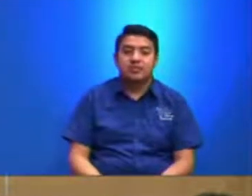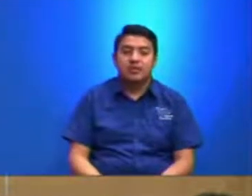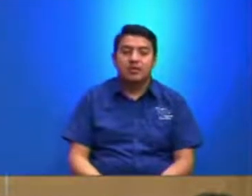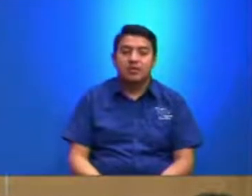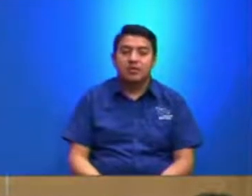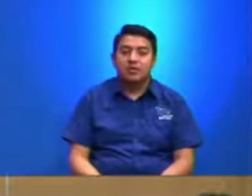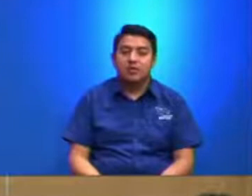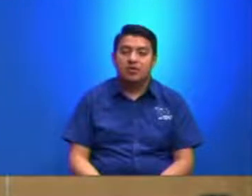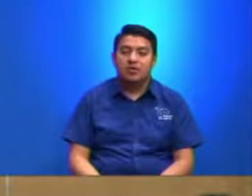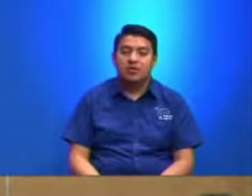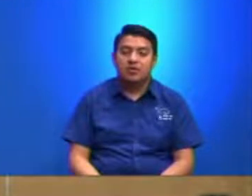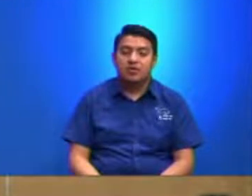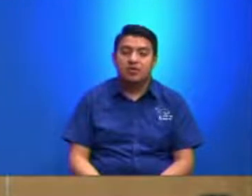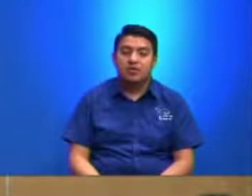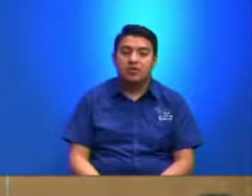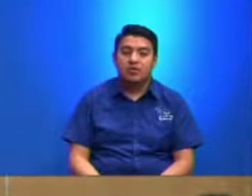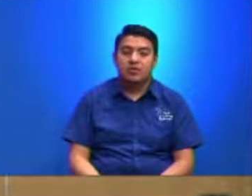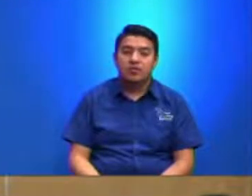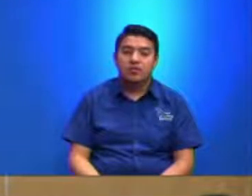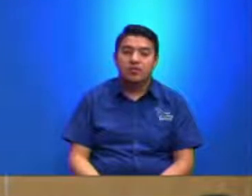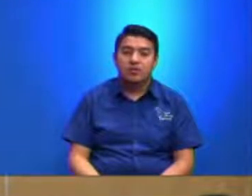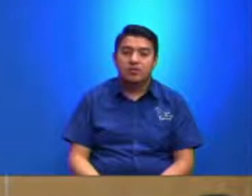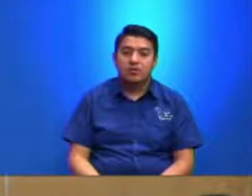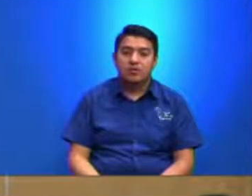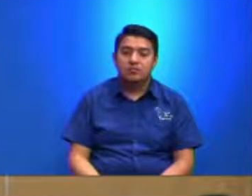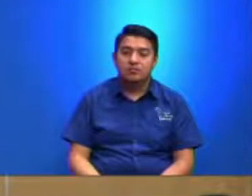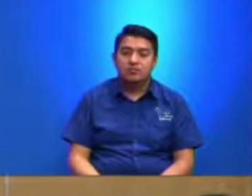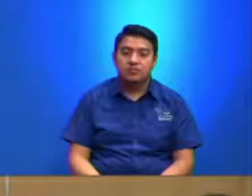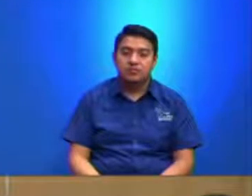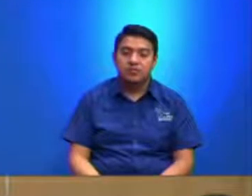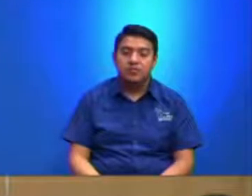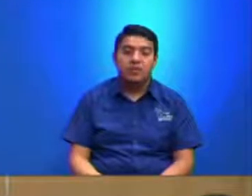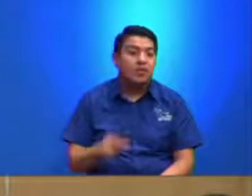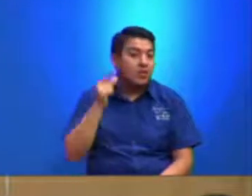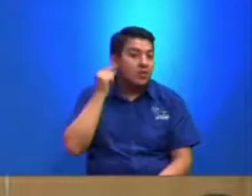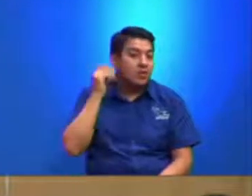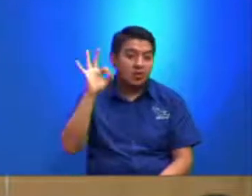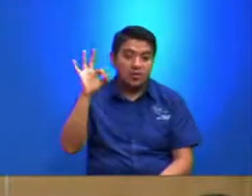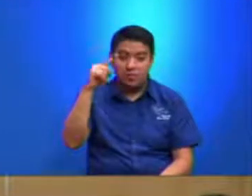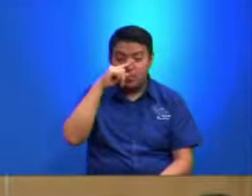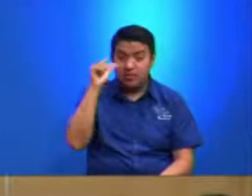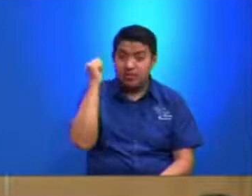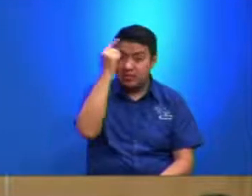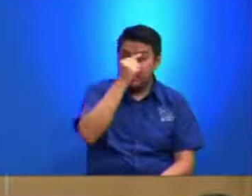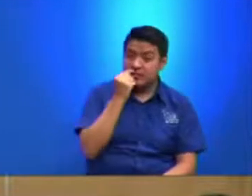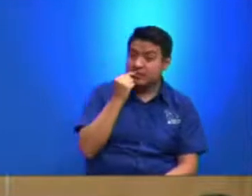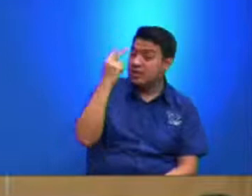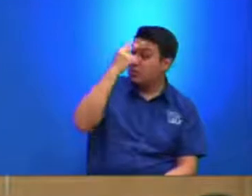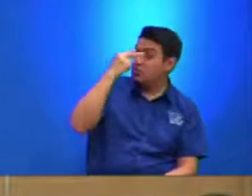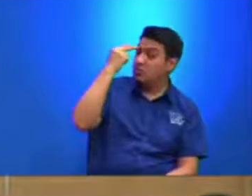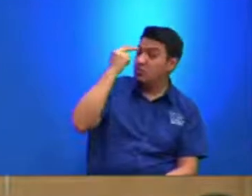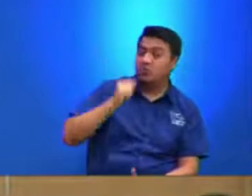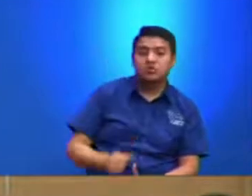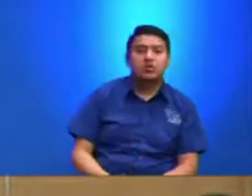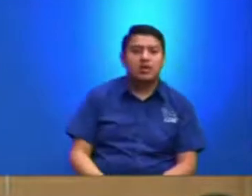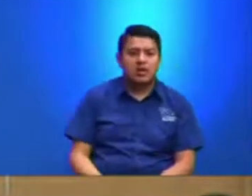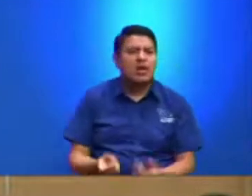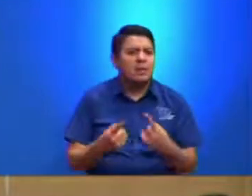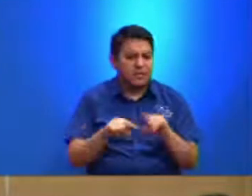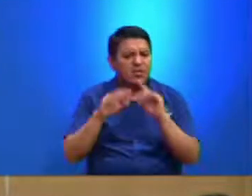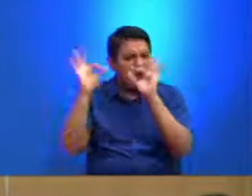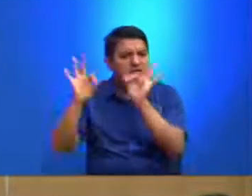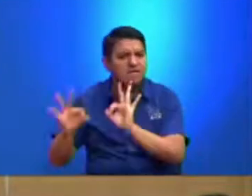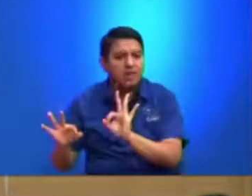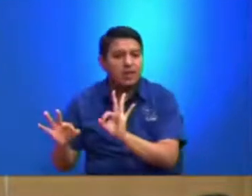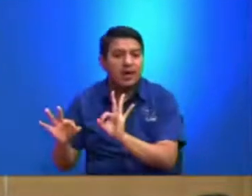a saber qué otras cosas le harán a los hermanos para que se resuelva el problema. Pero desde el punto de vista bíblico, Apocalipsis capítulo